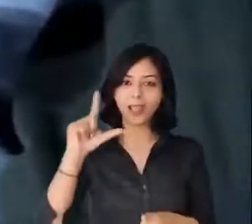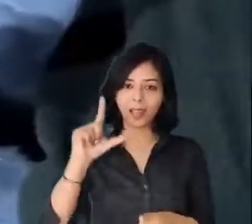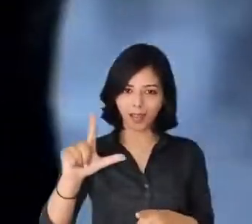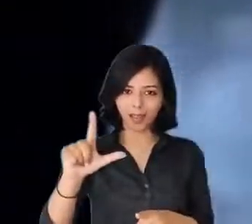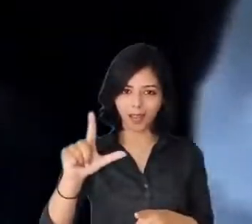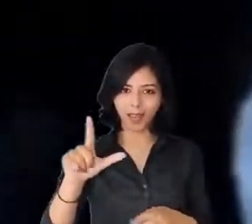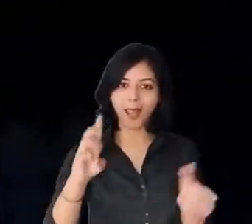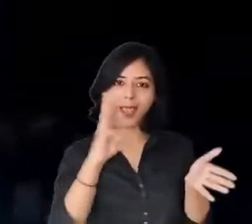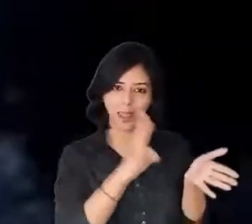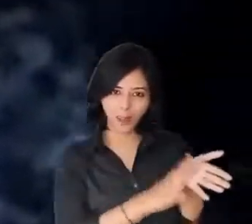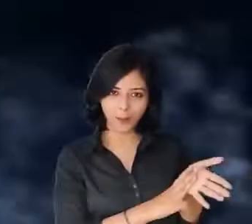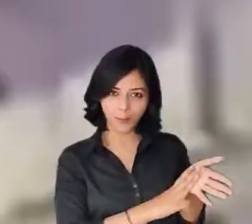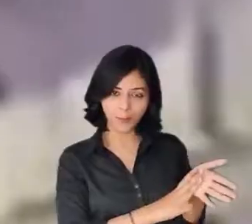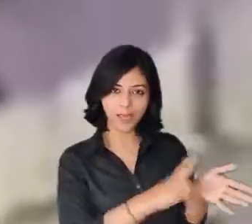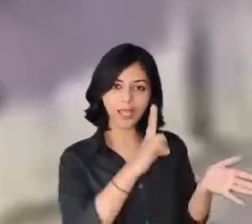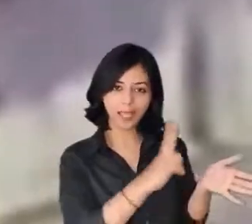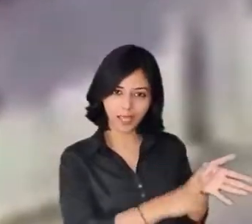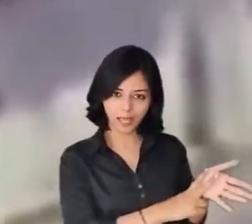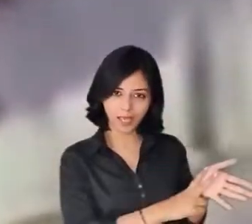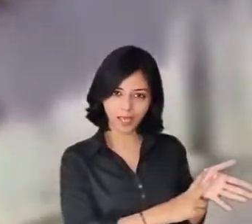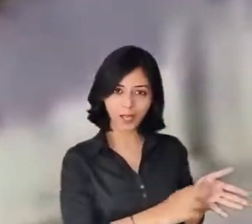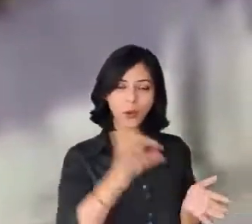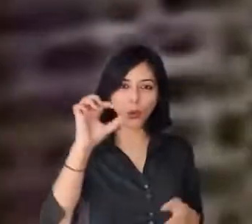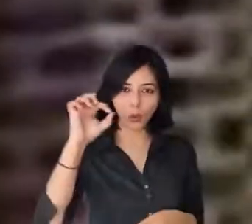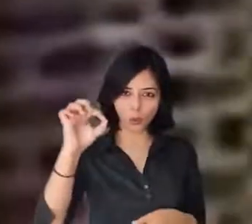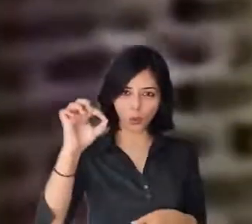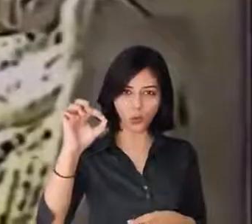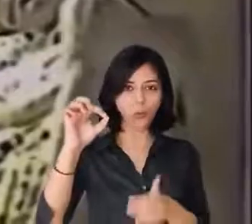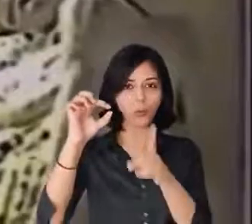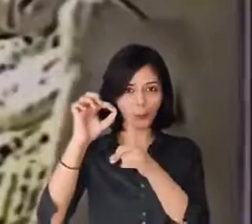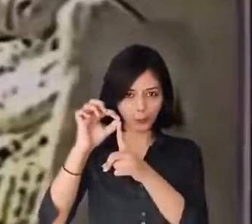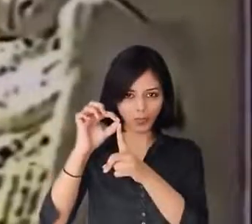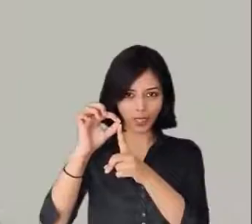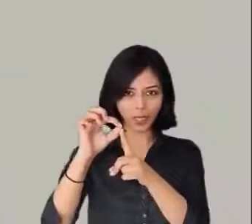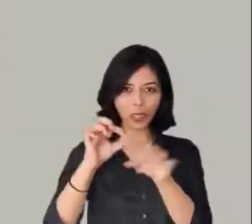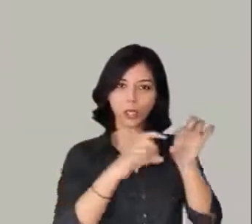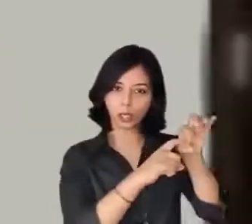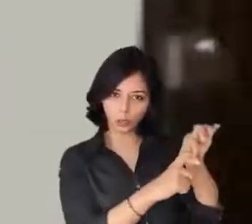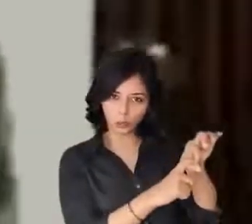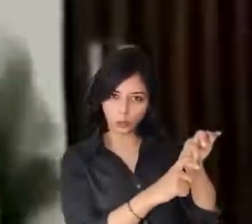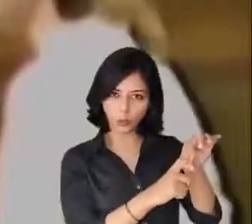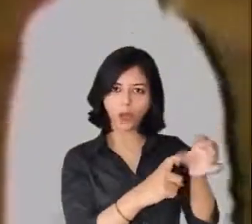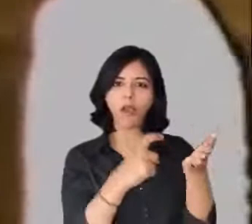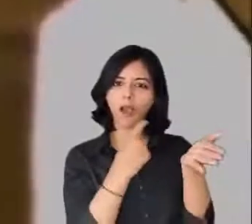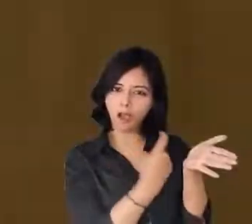Cuatro meses después del crimen de Robin, empezó el juicio contra Warren Paxton Brown, de 15